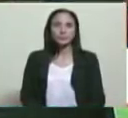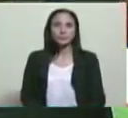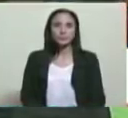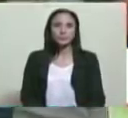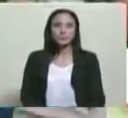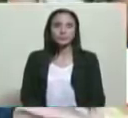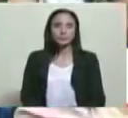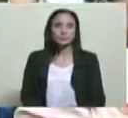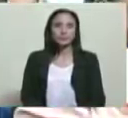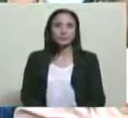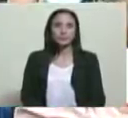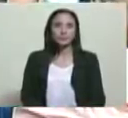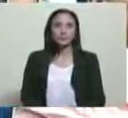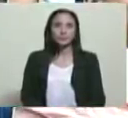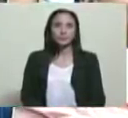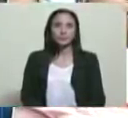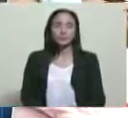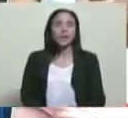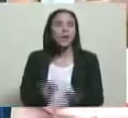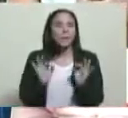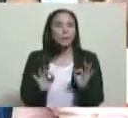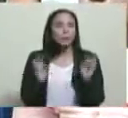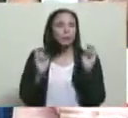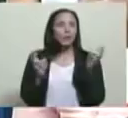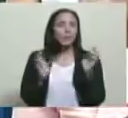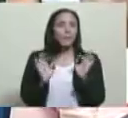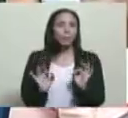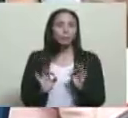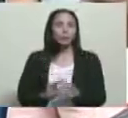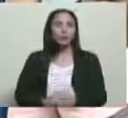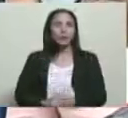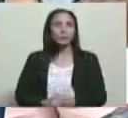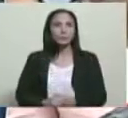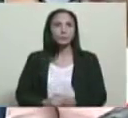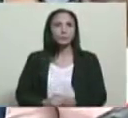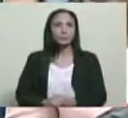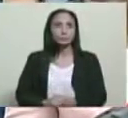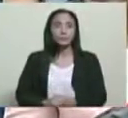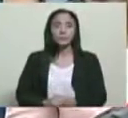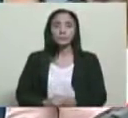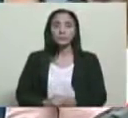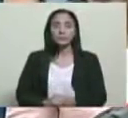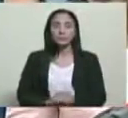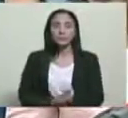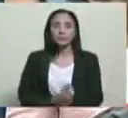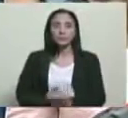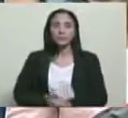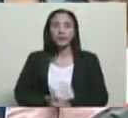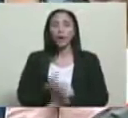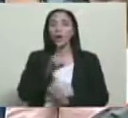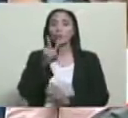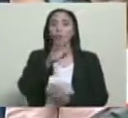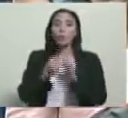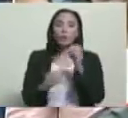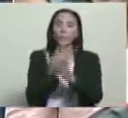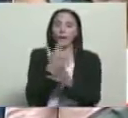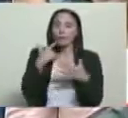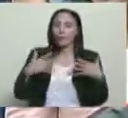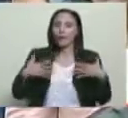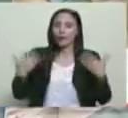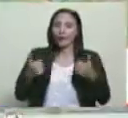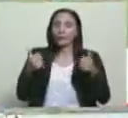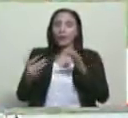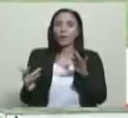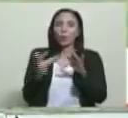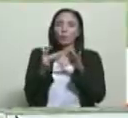Bueno, muchachos, ya vamos a seguir puntualizando, pero antes de que oscurezca en esta tarde feliz del 2 de mayo, quiero hacer un